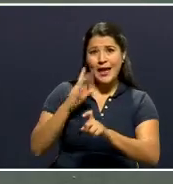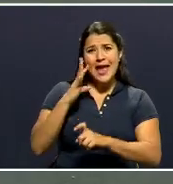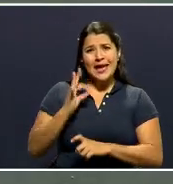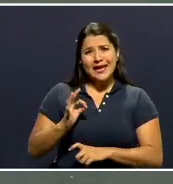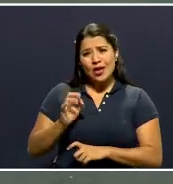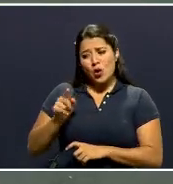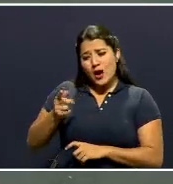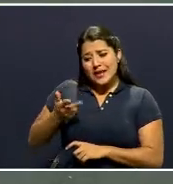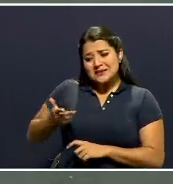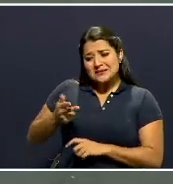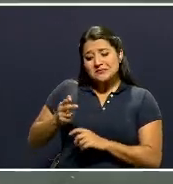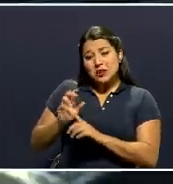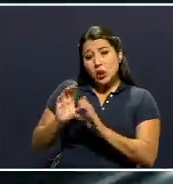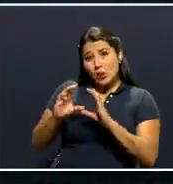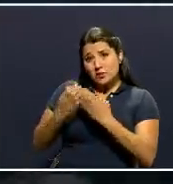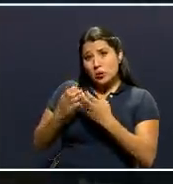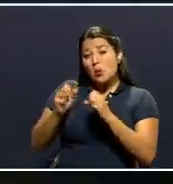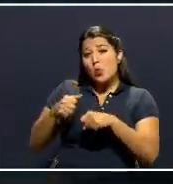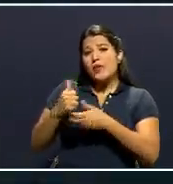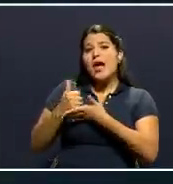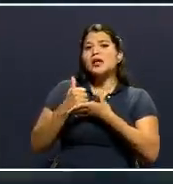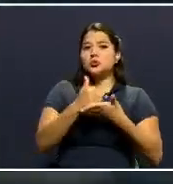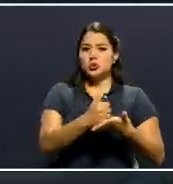de Carlos Alvarado.